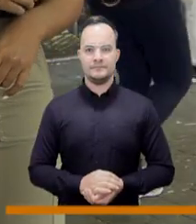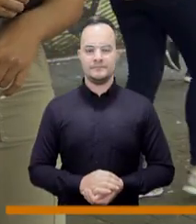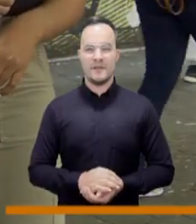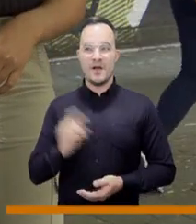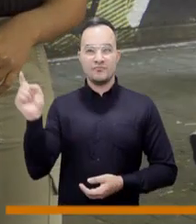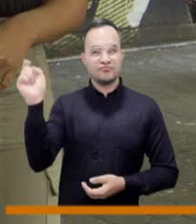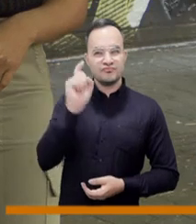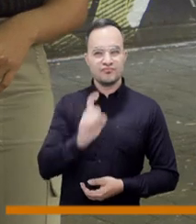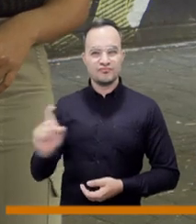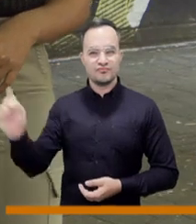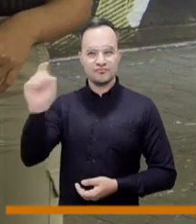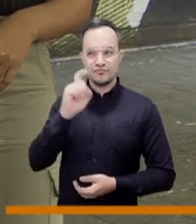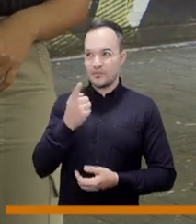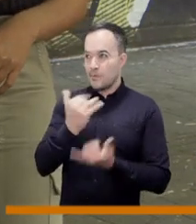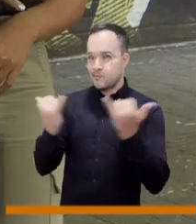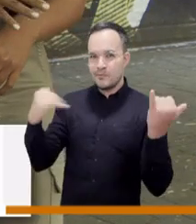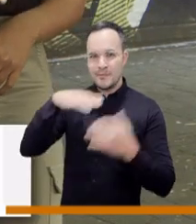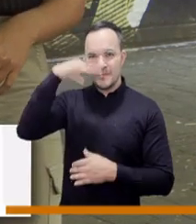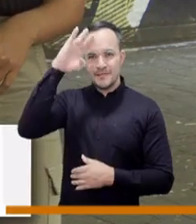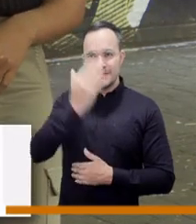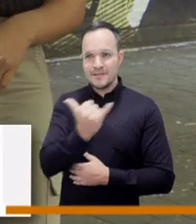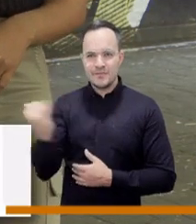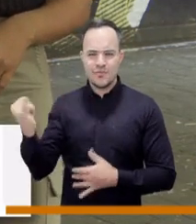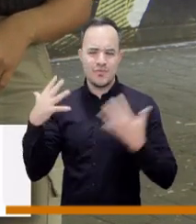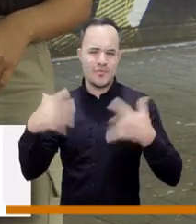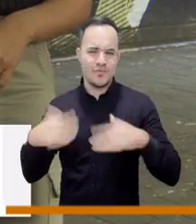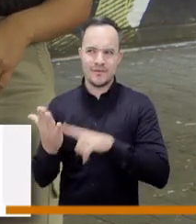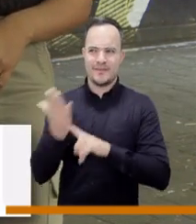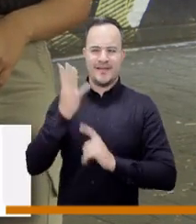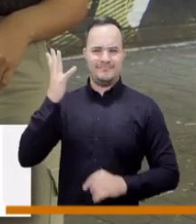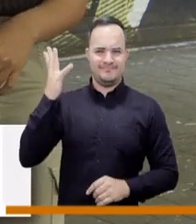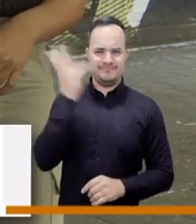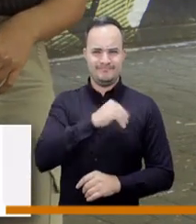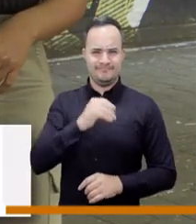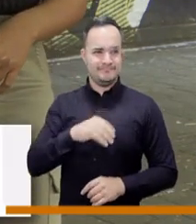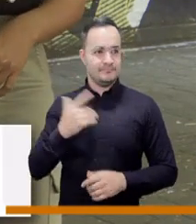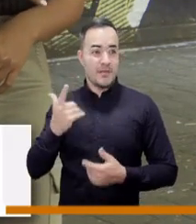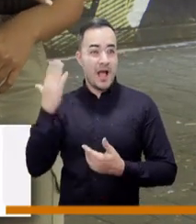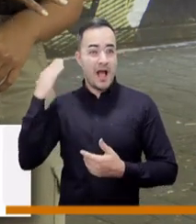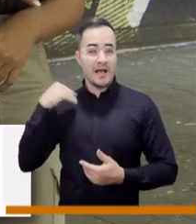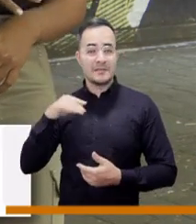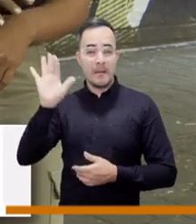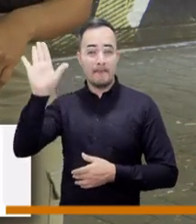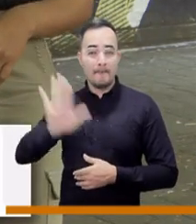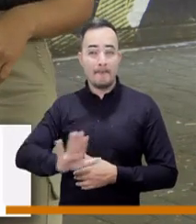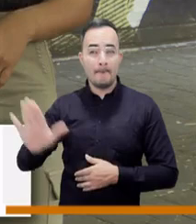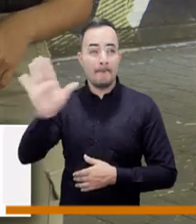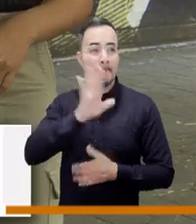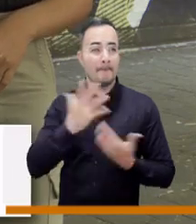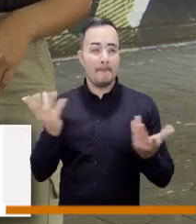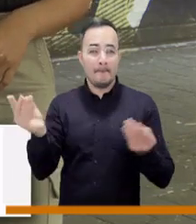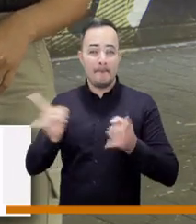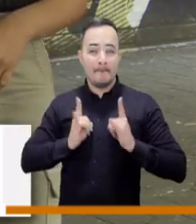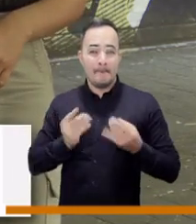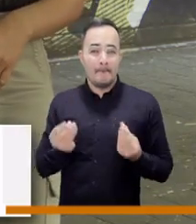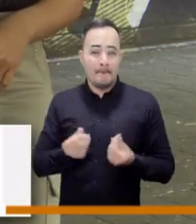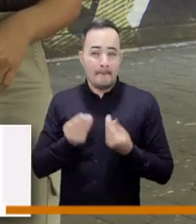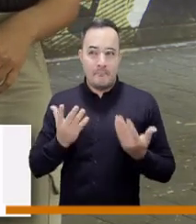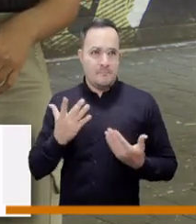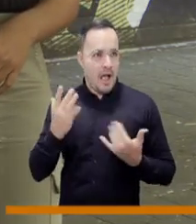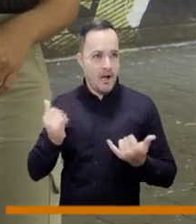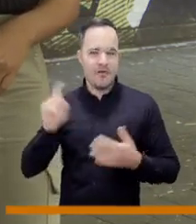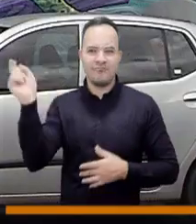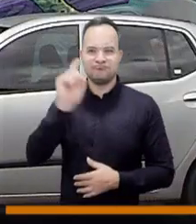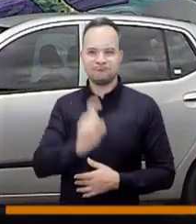grafitis de Medellín embellecen la ciudad y le dan vida a esos muros que permanecían grises y vacíos. Pero, ¿qué es un grafiti y